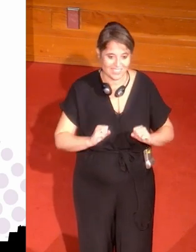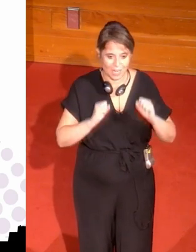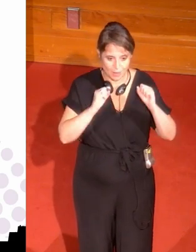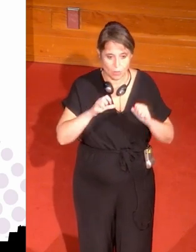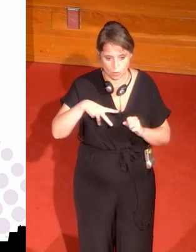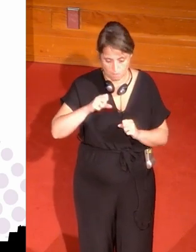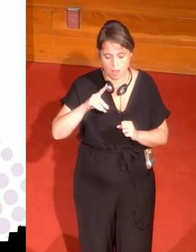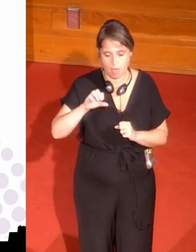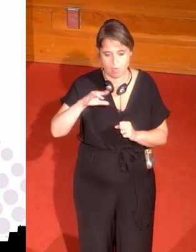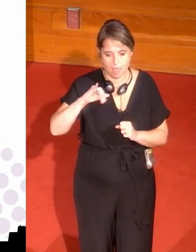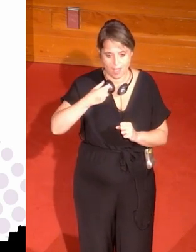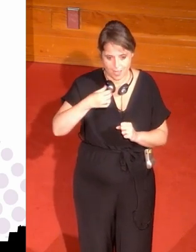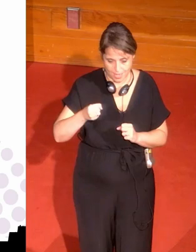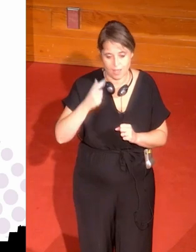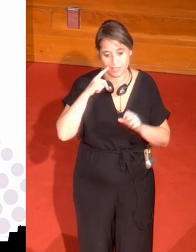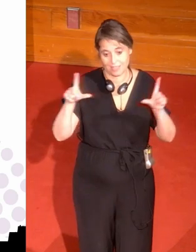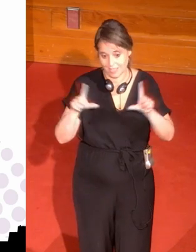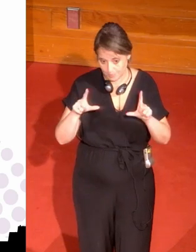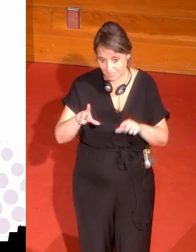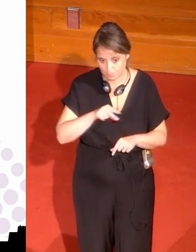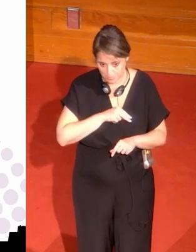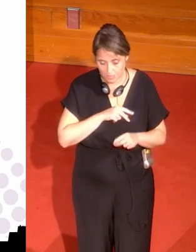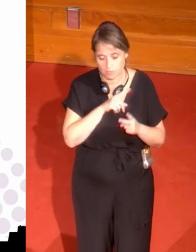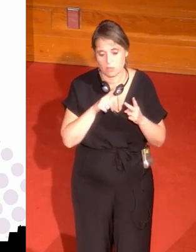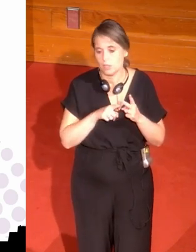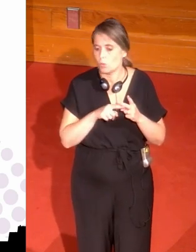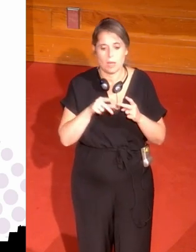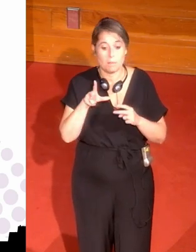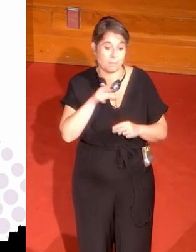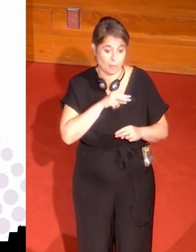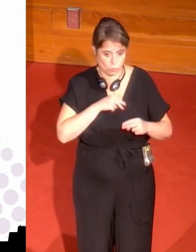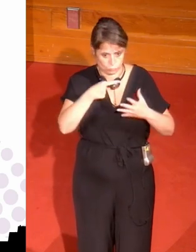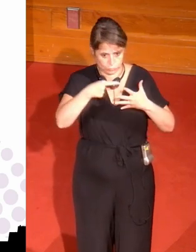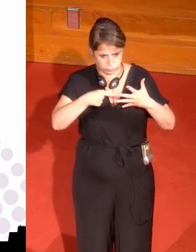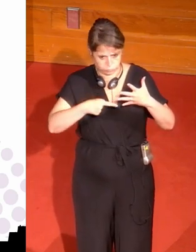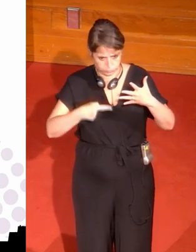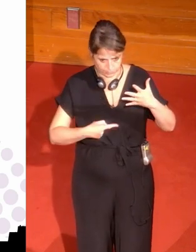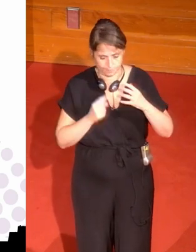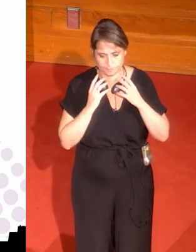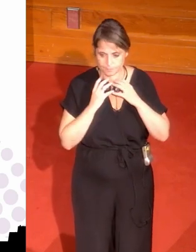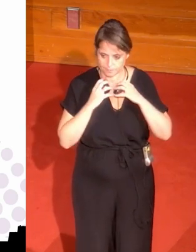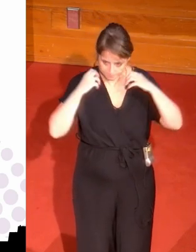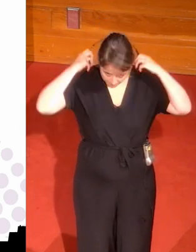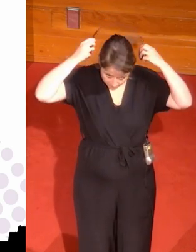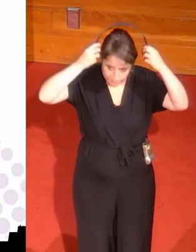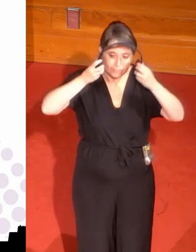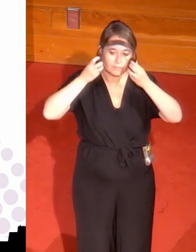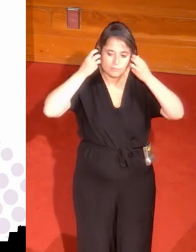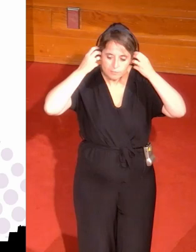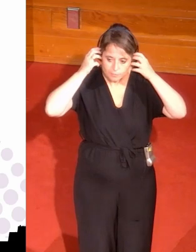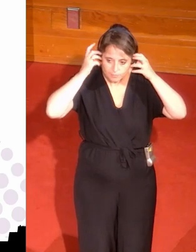Gar telebista kategori 200 Ernest udina ibide europar